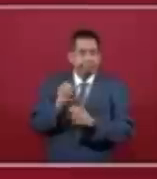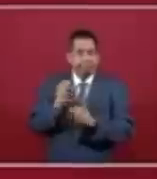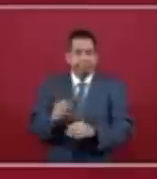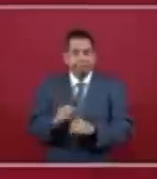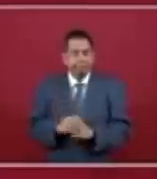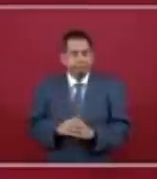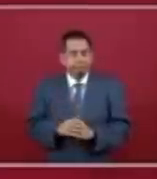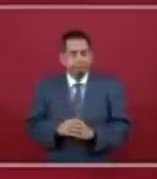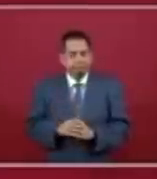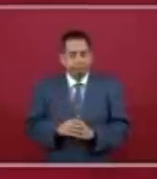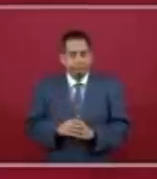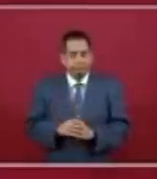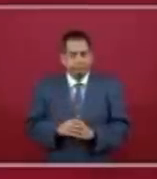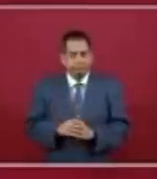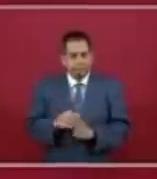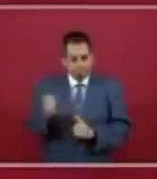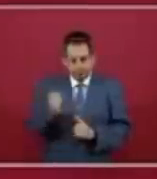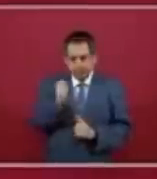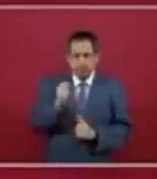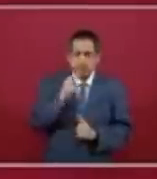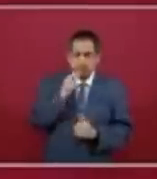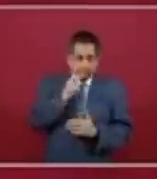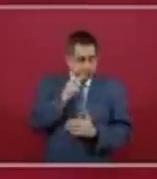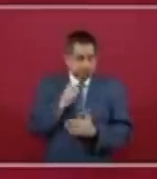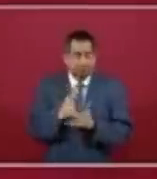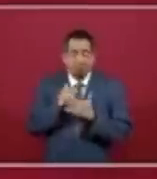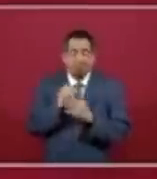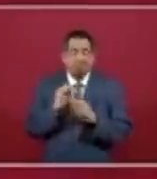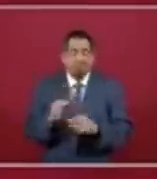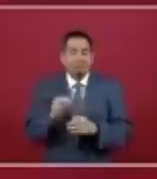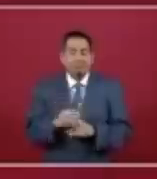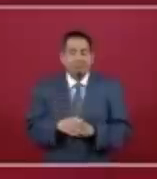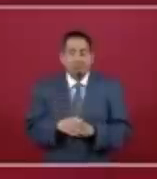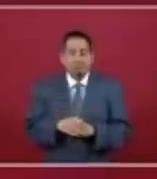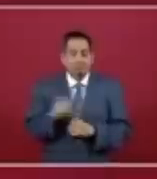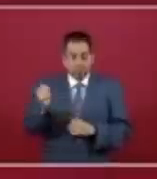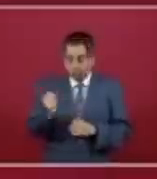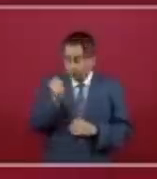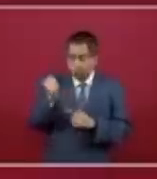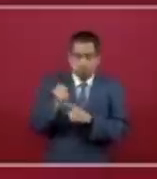sí cuenta, sí interviene.